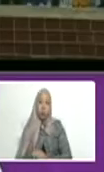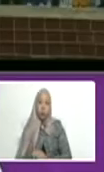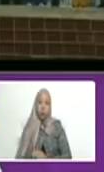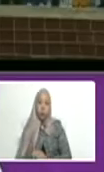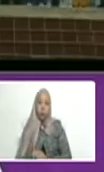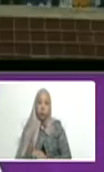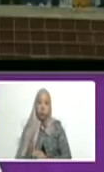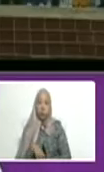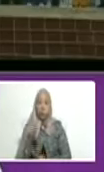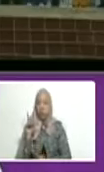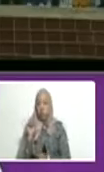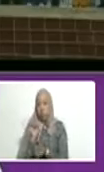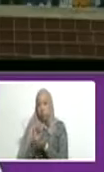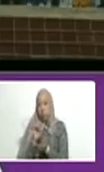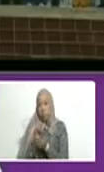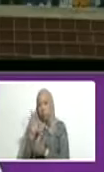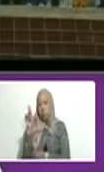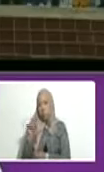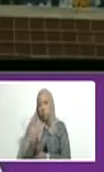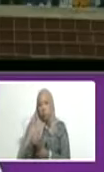El pichache.